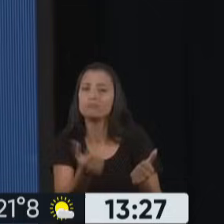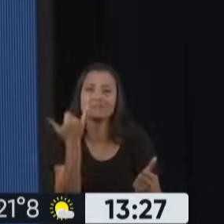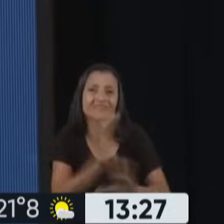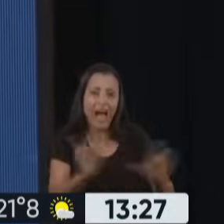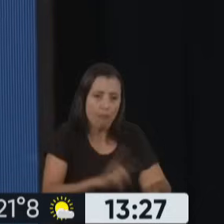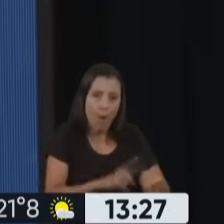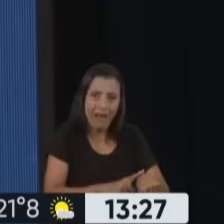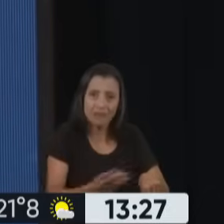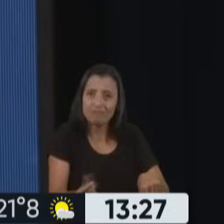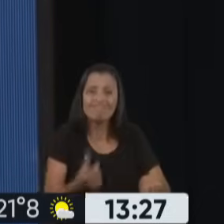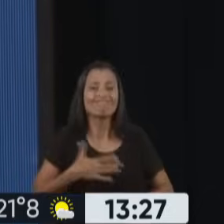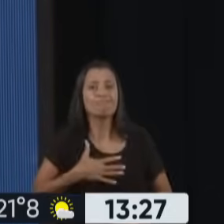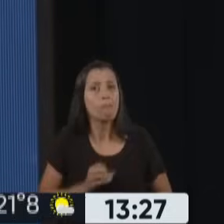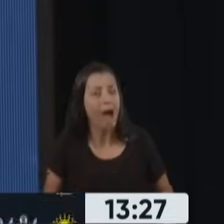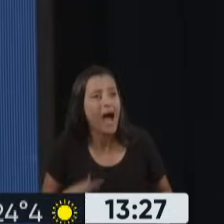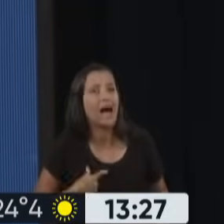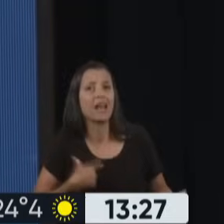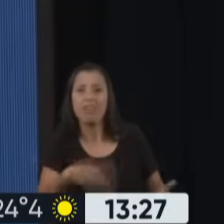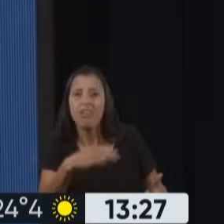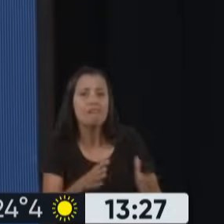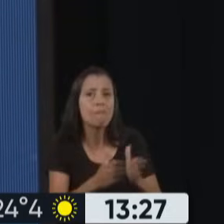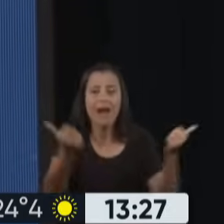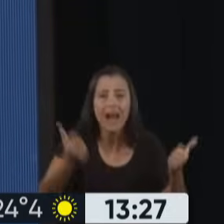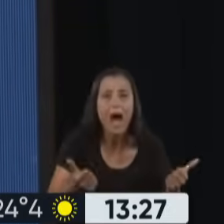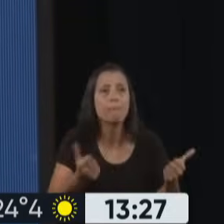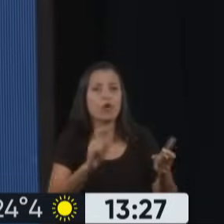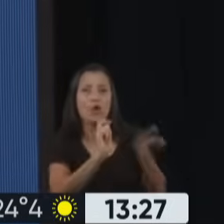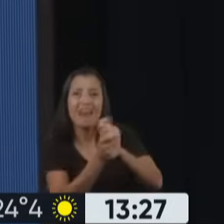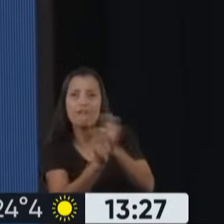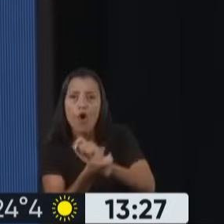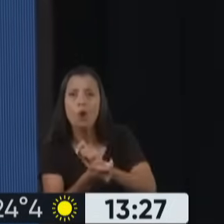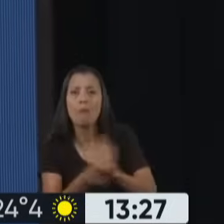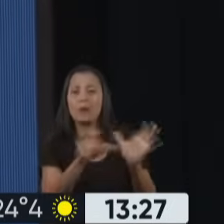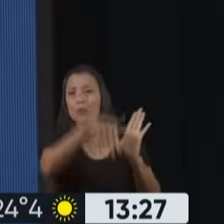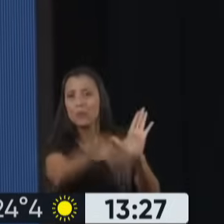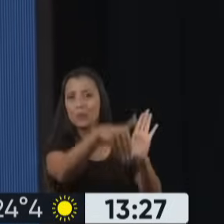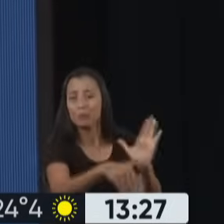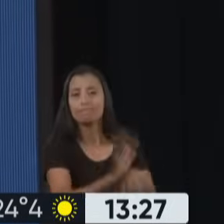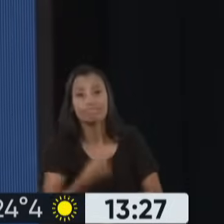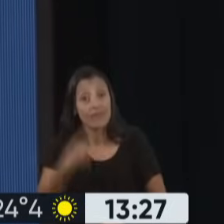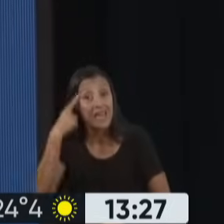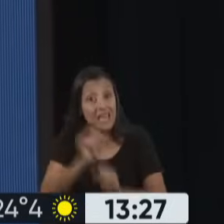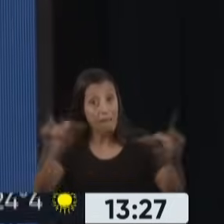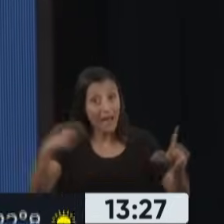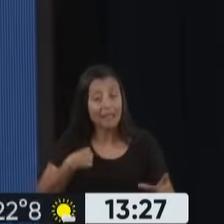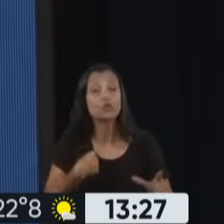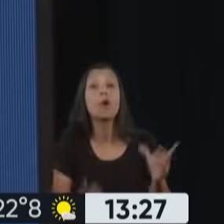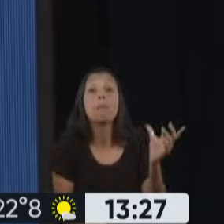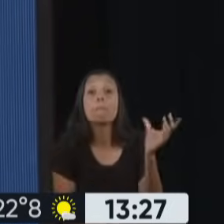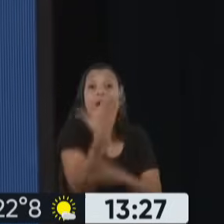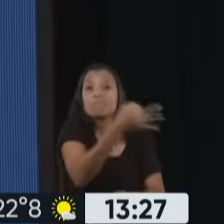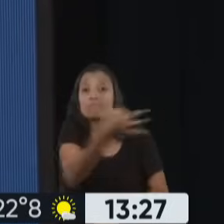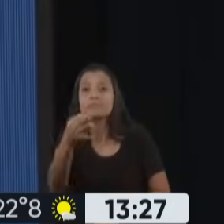reformas, me siento mal, esto tiene que ir más rápido. Imagínense que yo leo los tuits de Federico todas las mañanas y